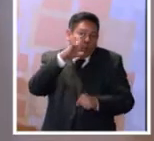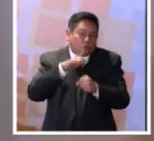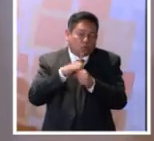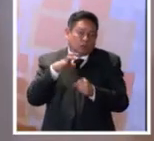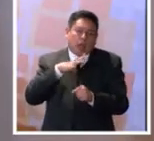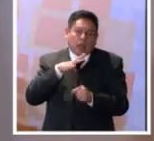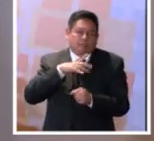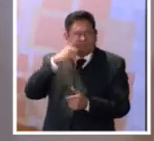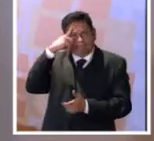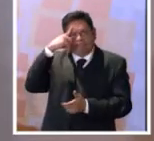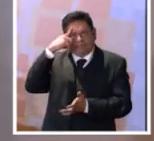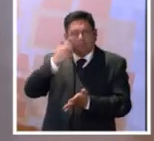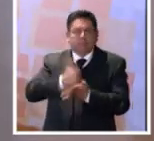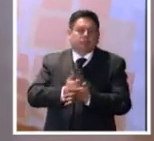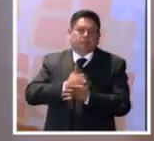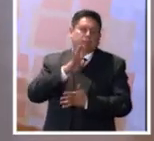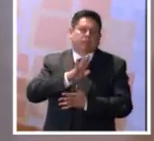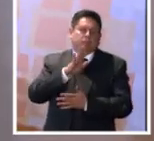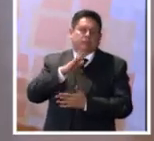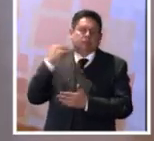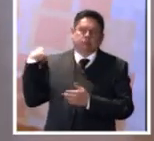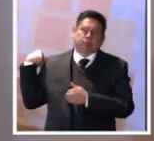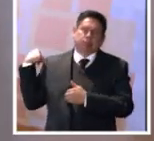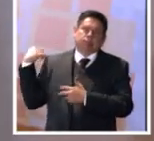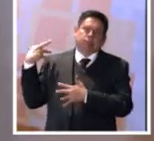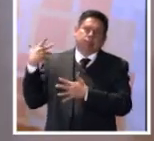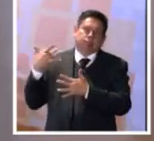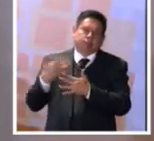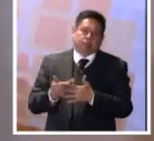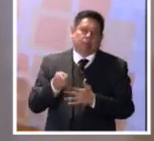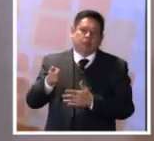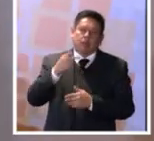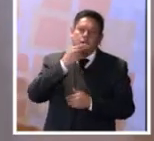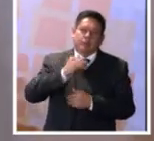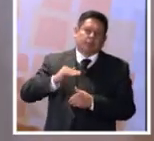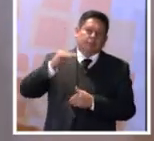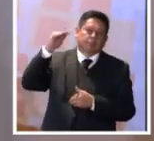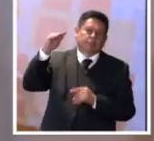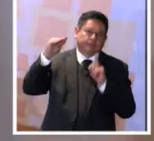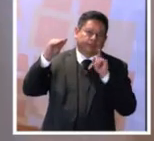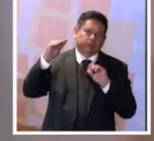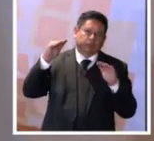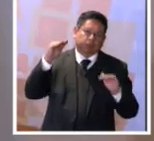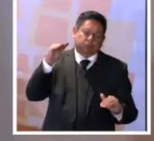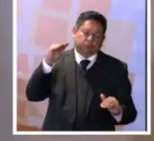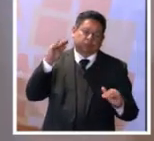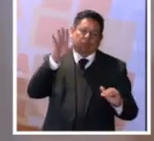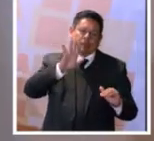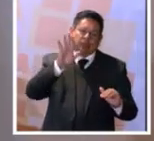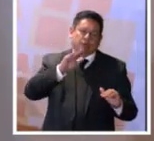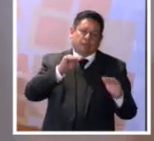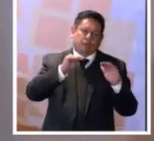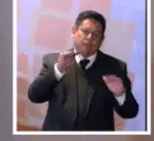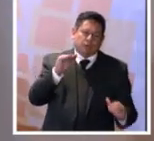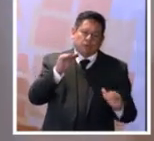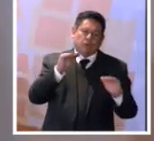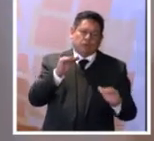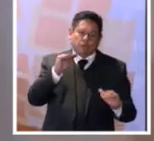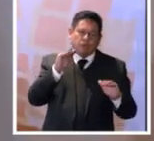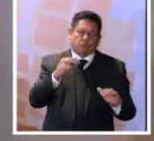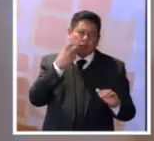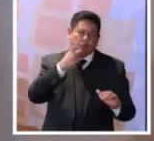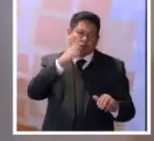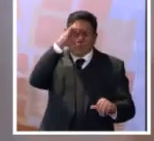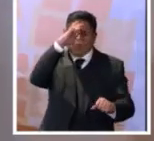específica, una cultura en donde hay primacía de los hombres, en donde hay un rol de subordinación de las mujeres. Entonces,